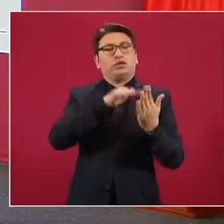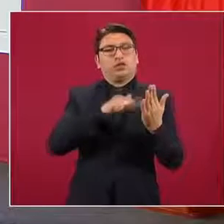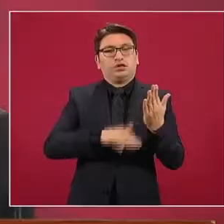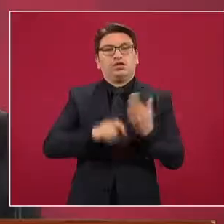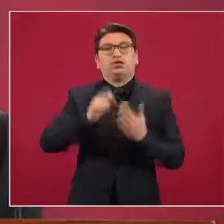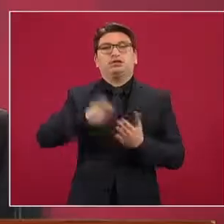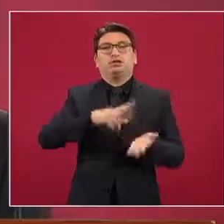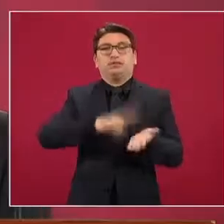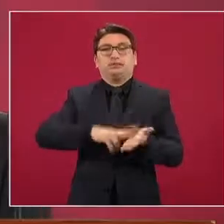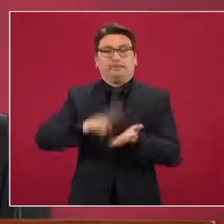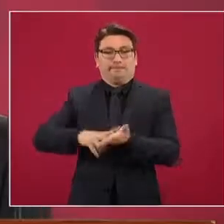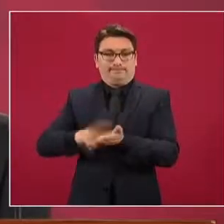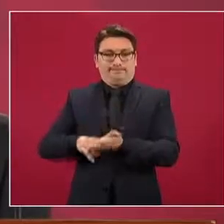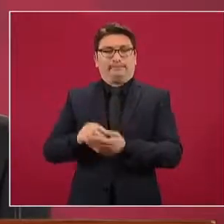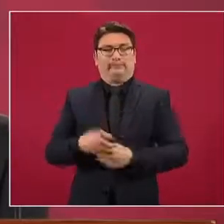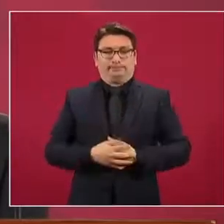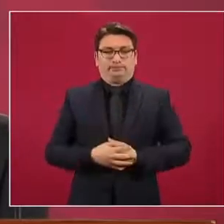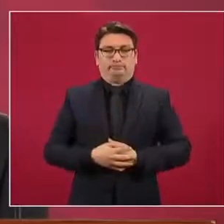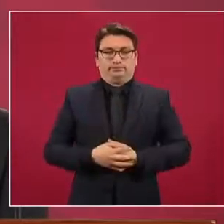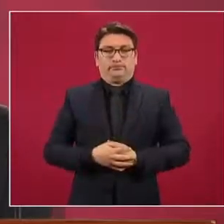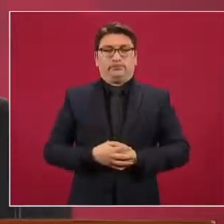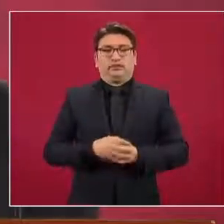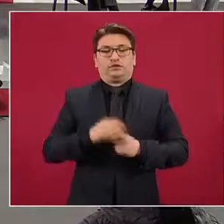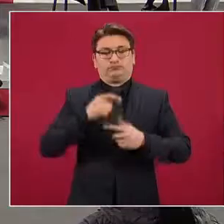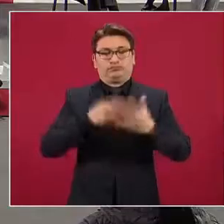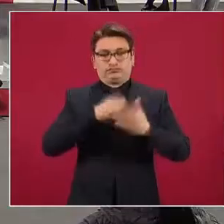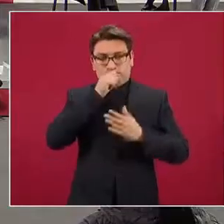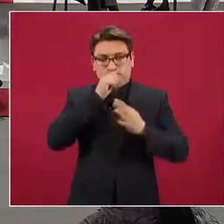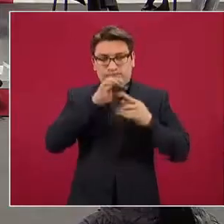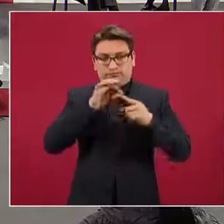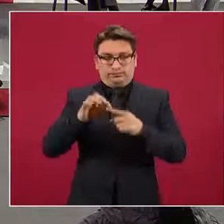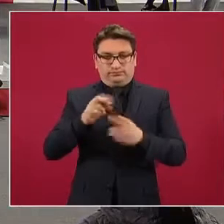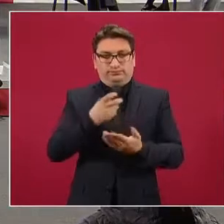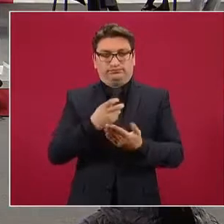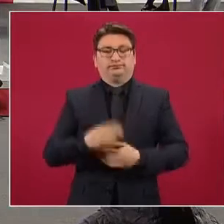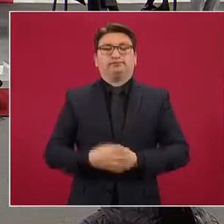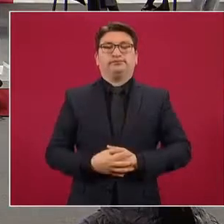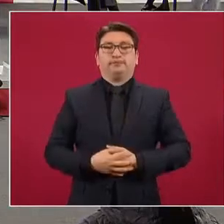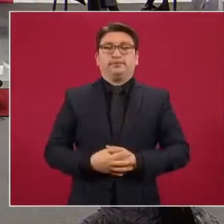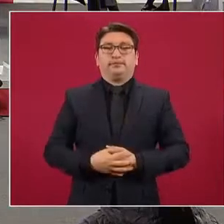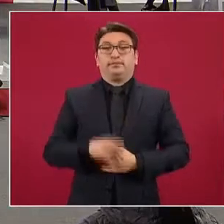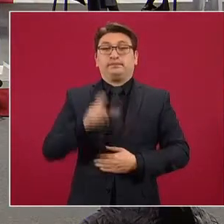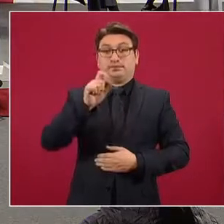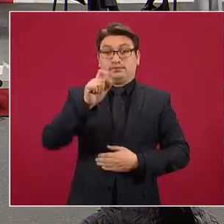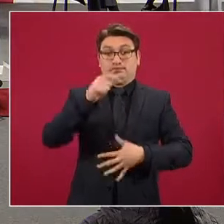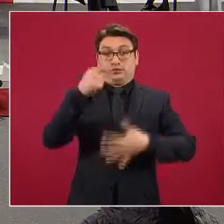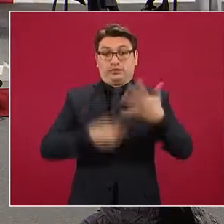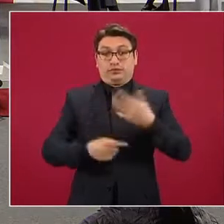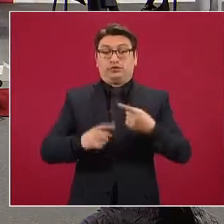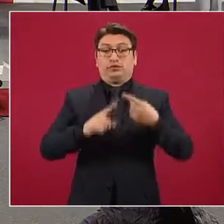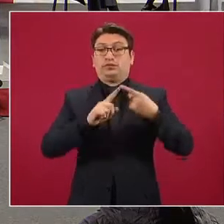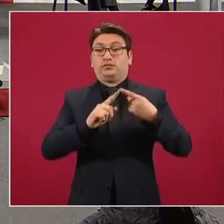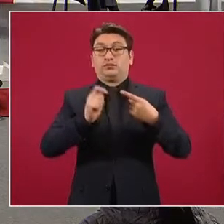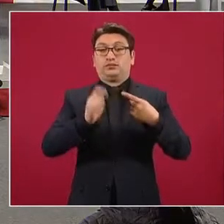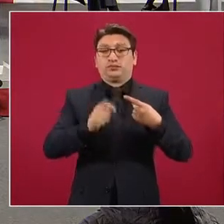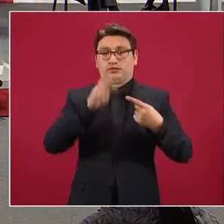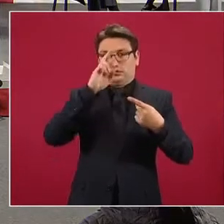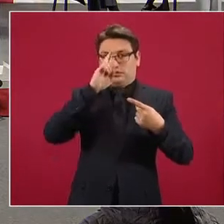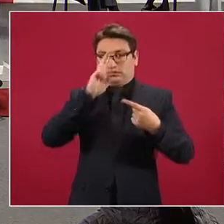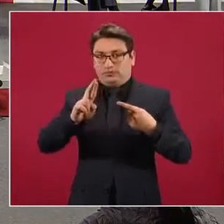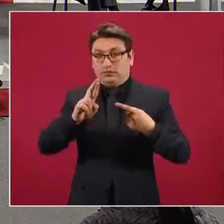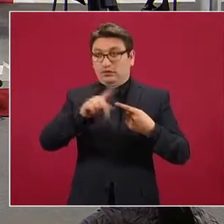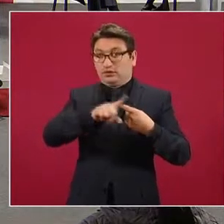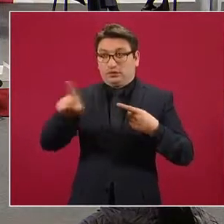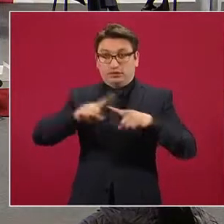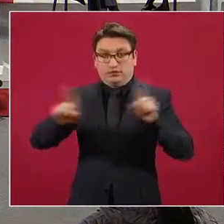estos principios y a estos valores que integran esta guía ética. Entonces, de los 20 principios, el primero es del respeto a la